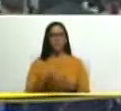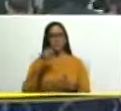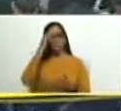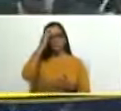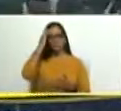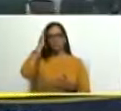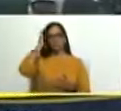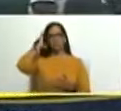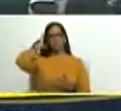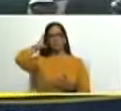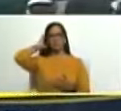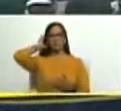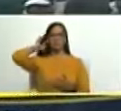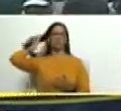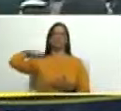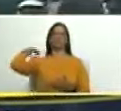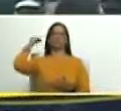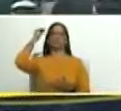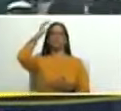Por favor.